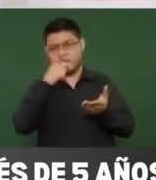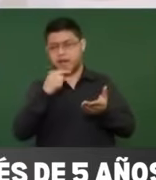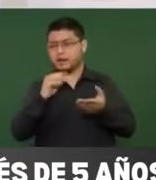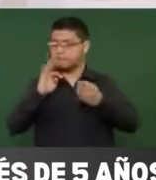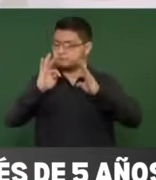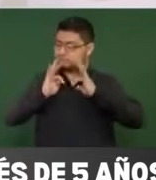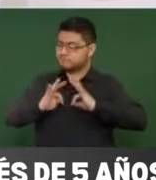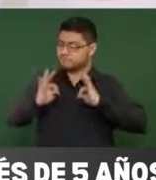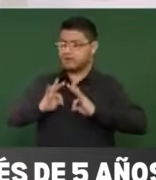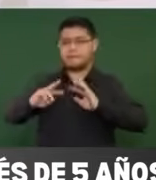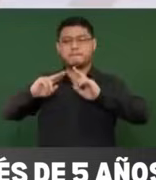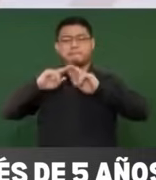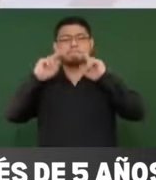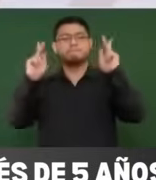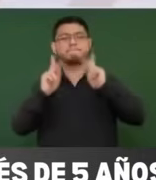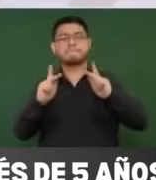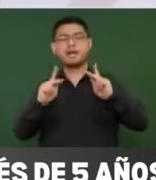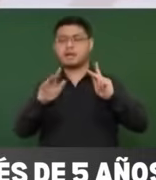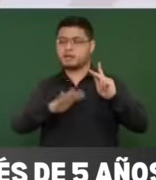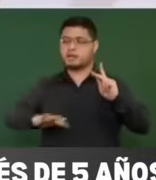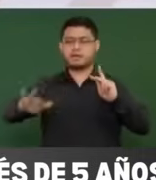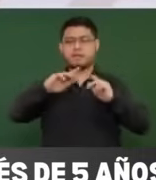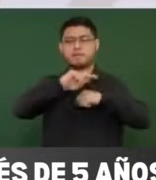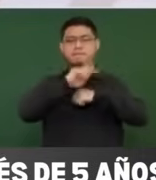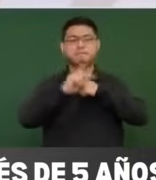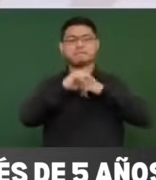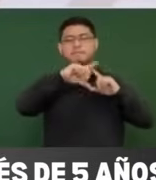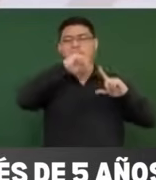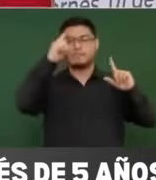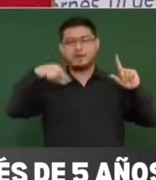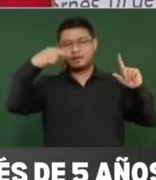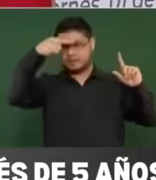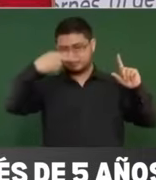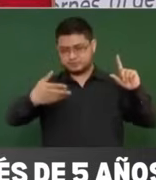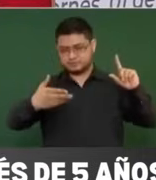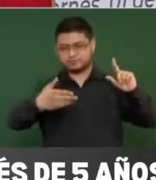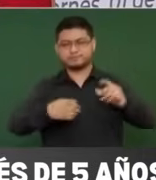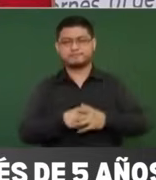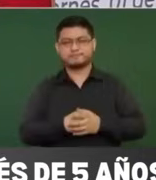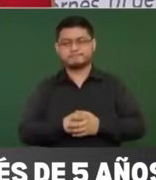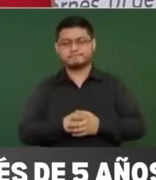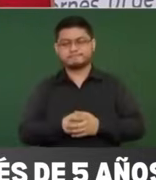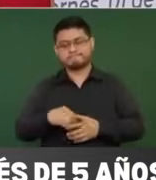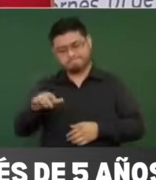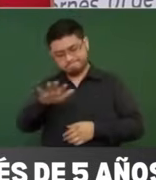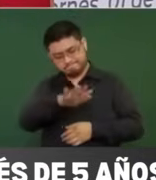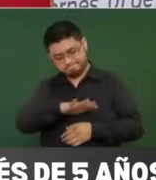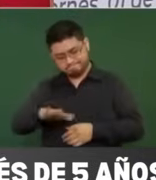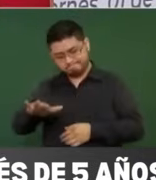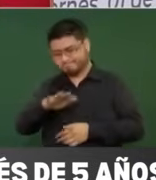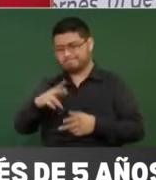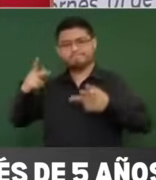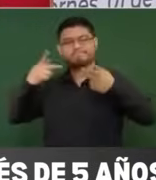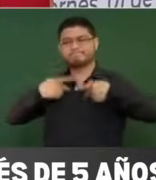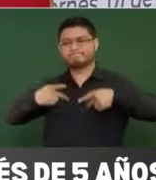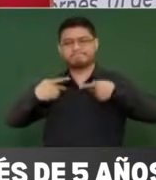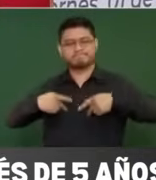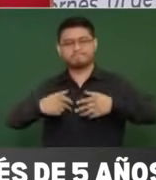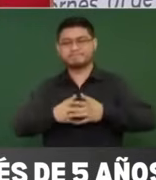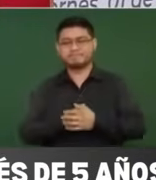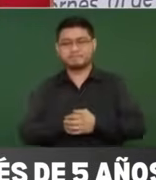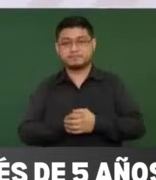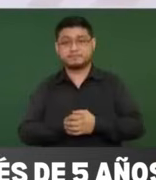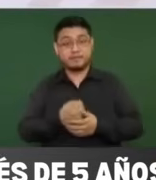tranquilidad, la paz en nuestro país y de nuestro pueblo. Eso es lo que